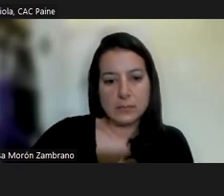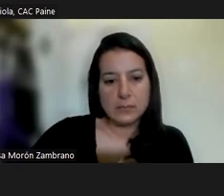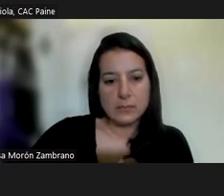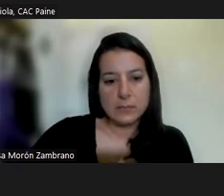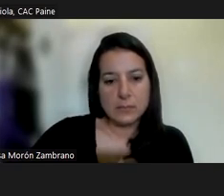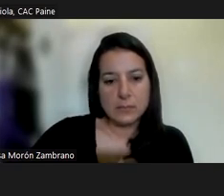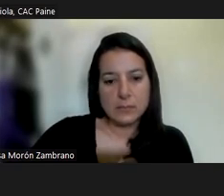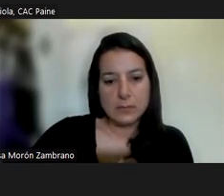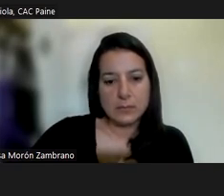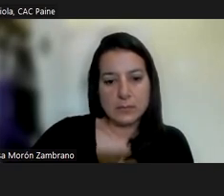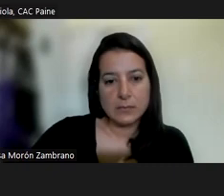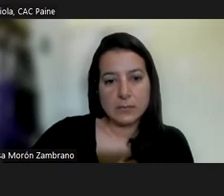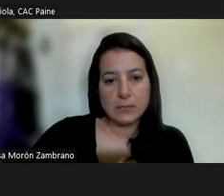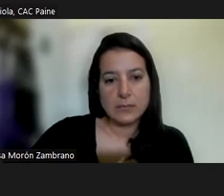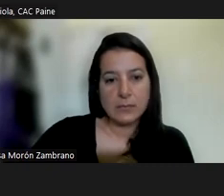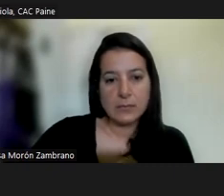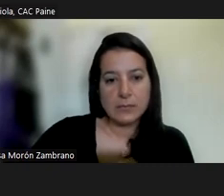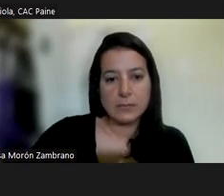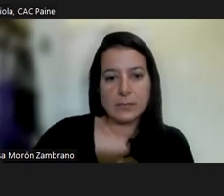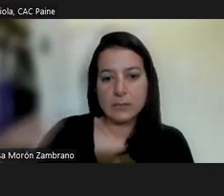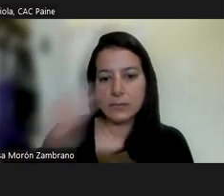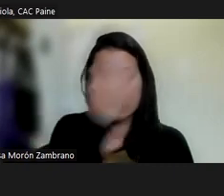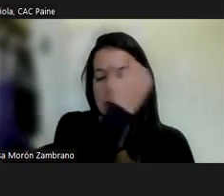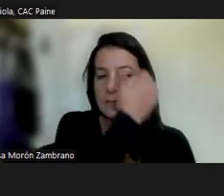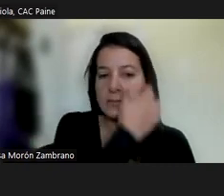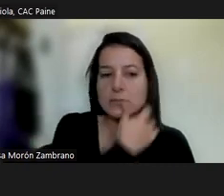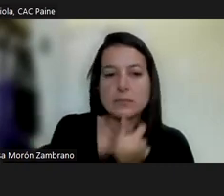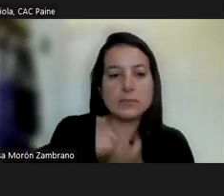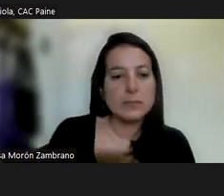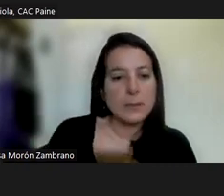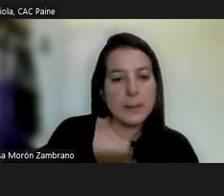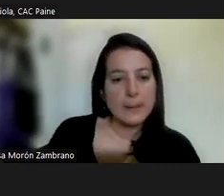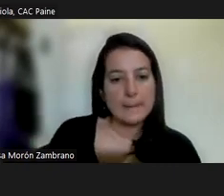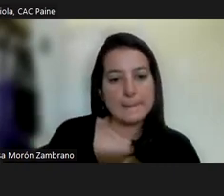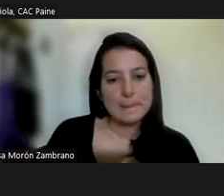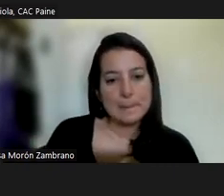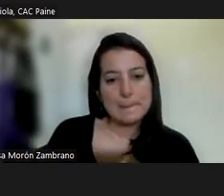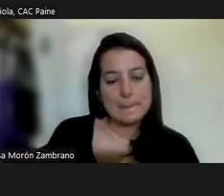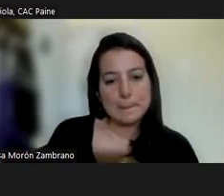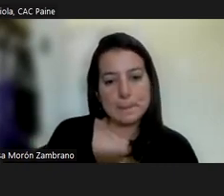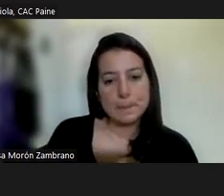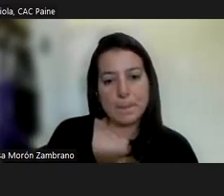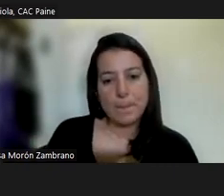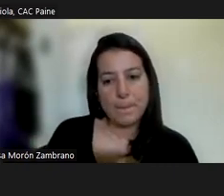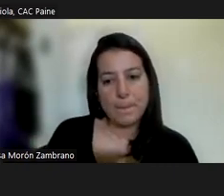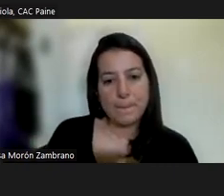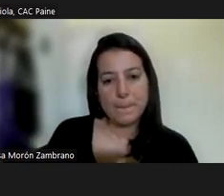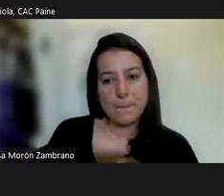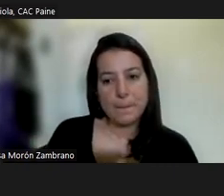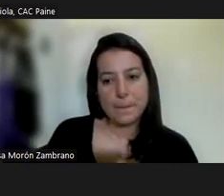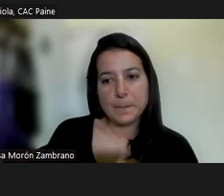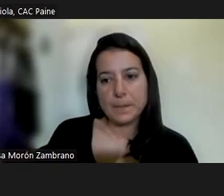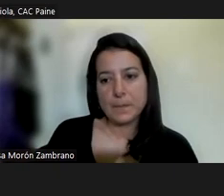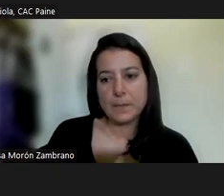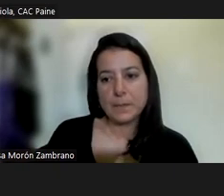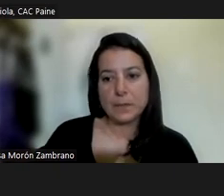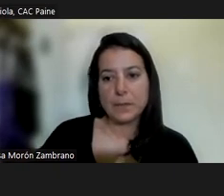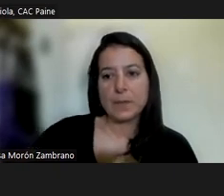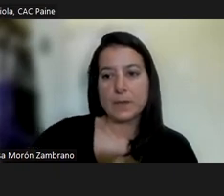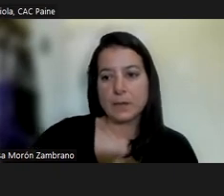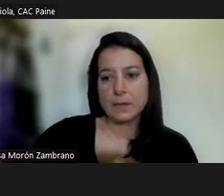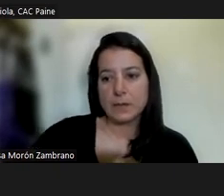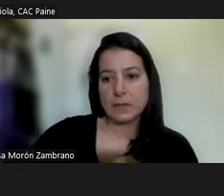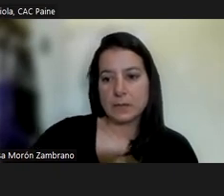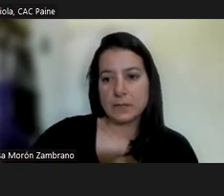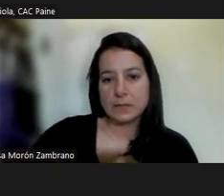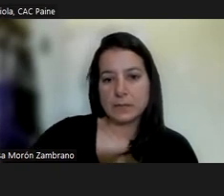montaña así que me parece excelente que se utilice ese nombre pero además lo que trae atrás el concepto pero concretamente la